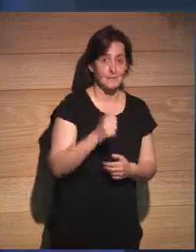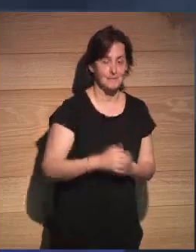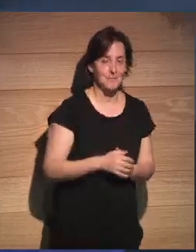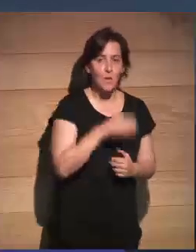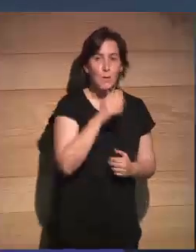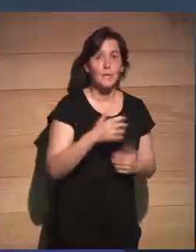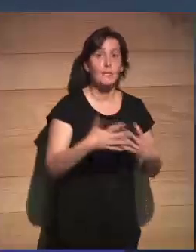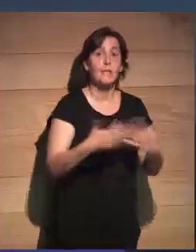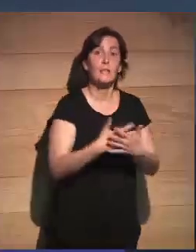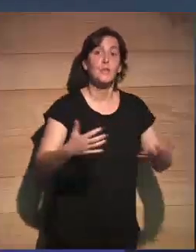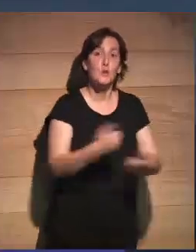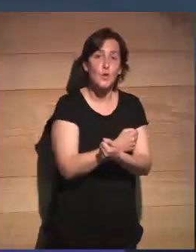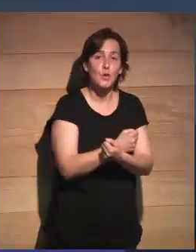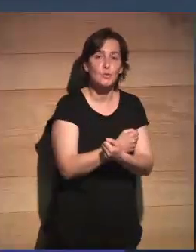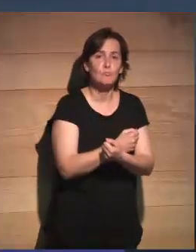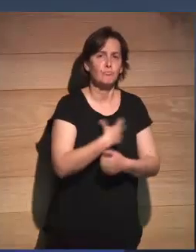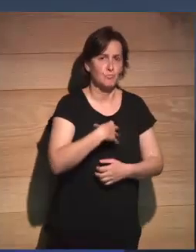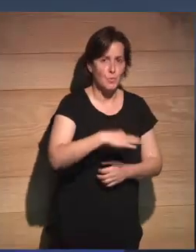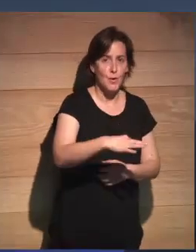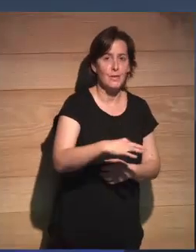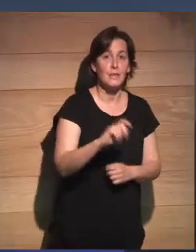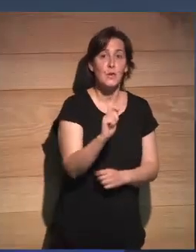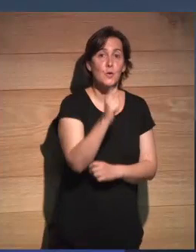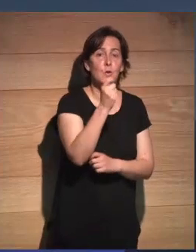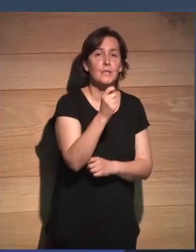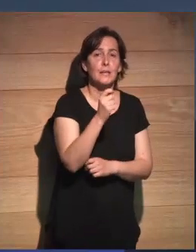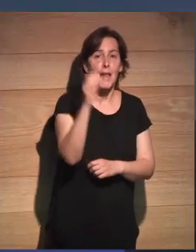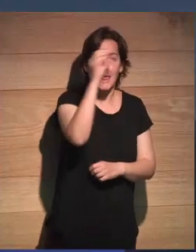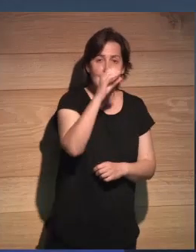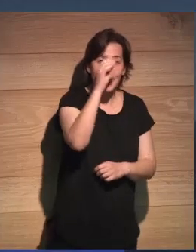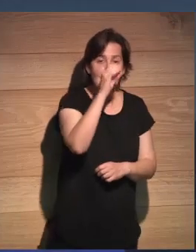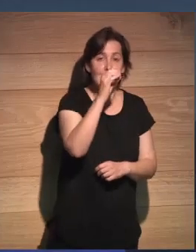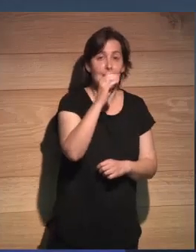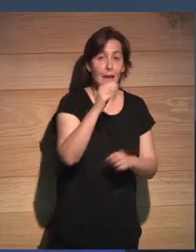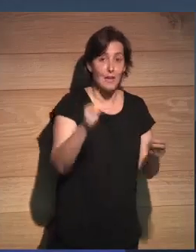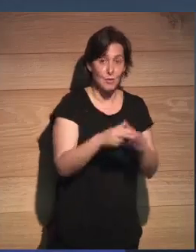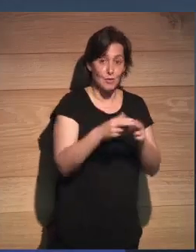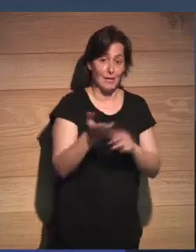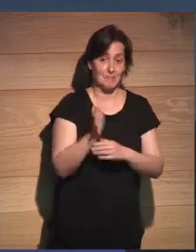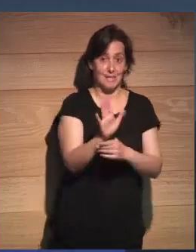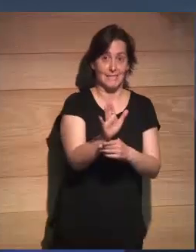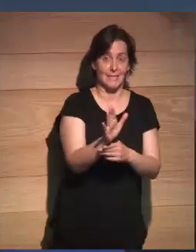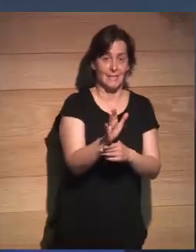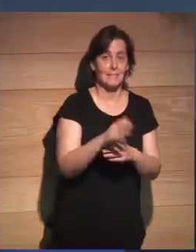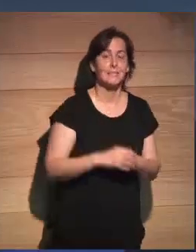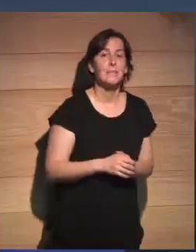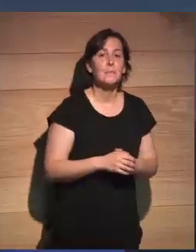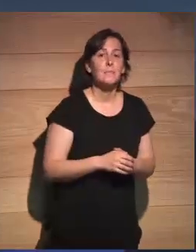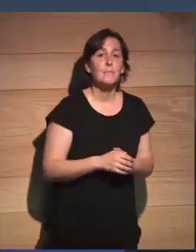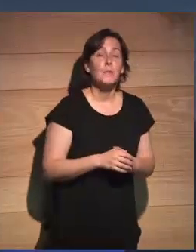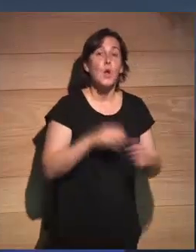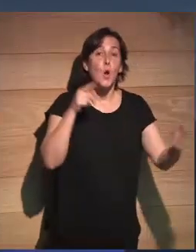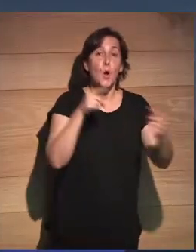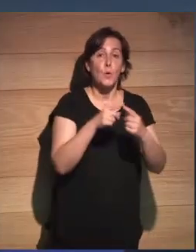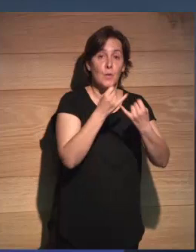entre todos hemos hecho esto posible, entre todos hemos conseguido acercar la ciencia un poquito más a la sociedad. Para